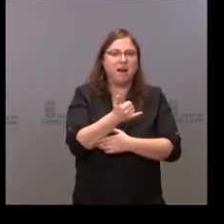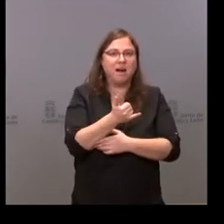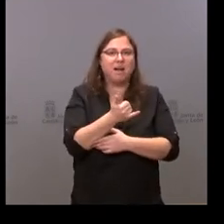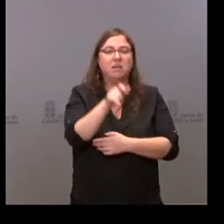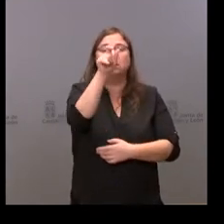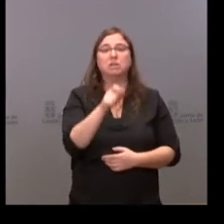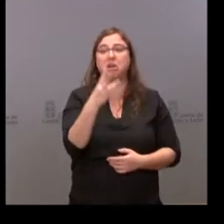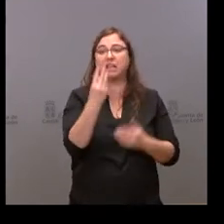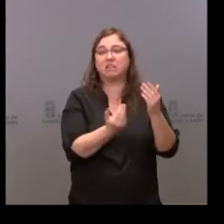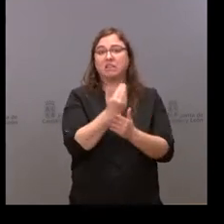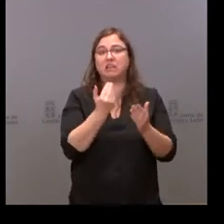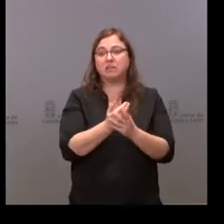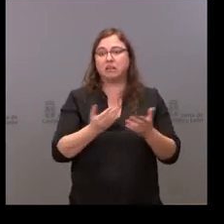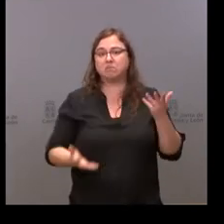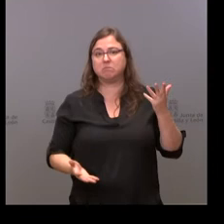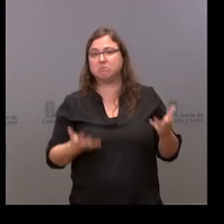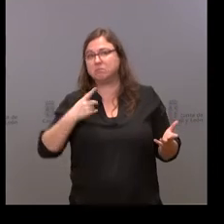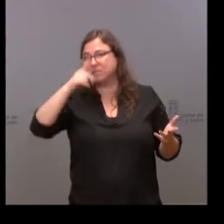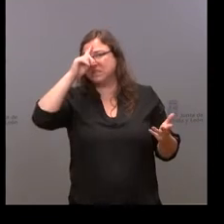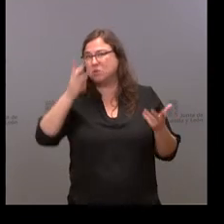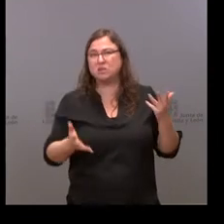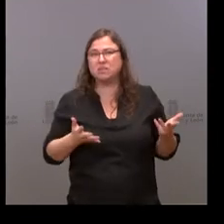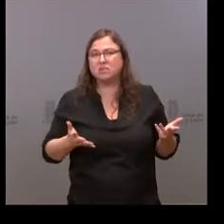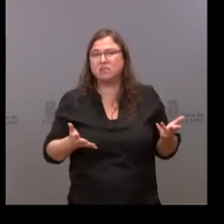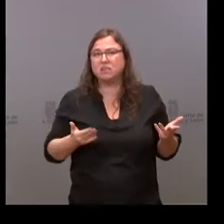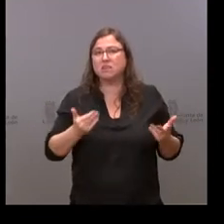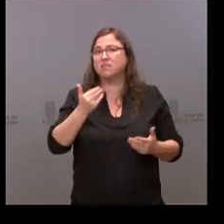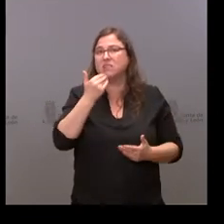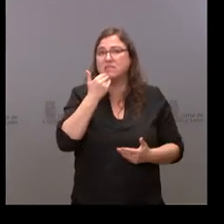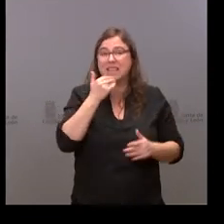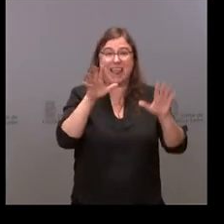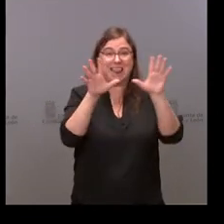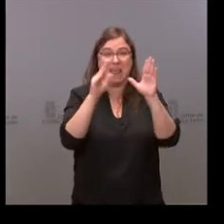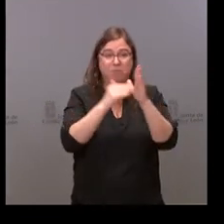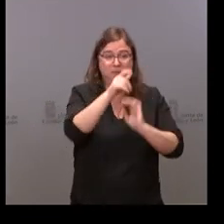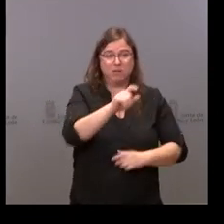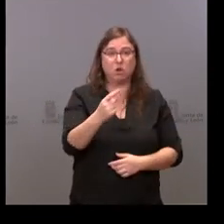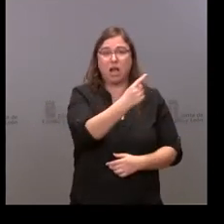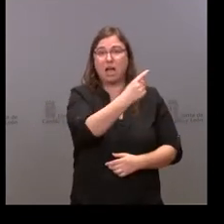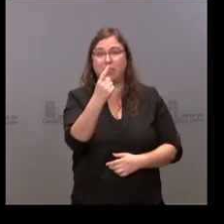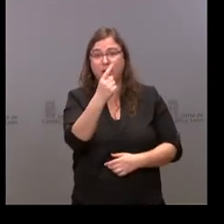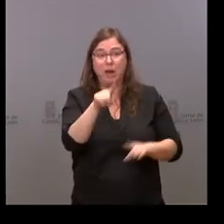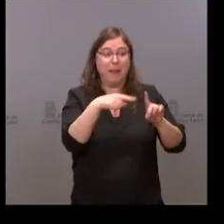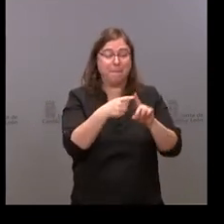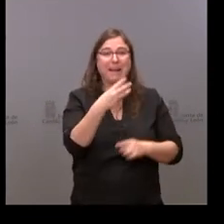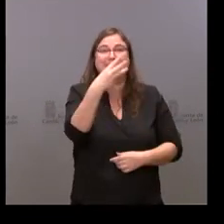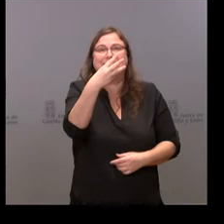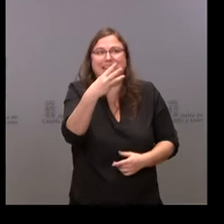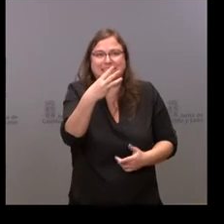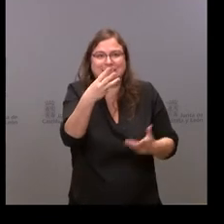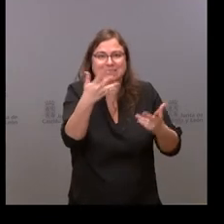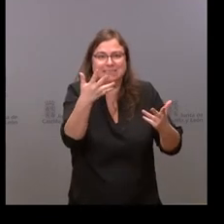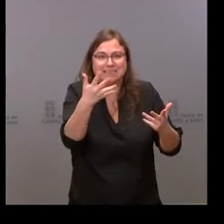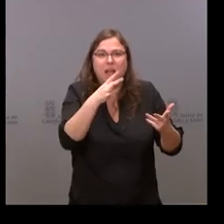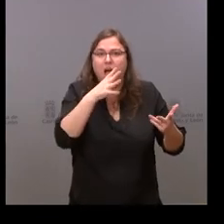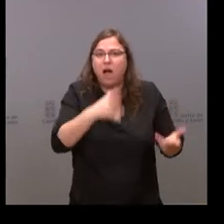días si a cada y eso a cada una de esas mil personas que son más tres contactos no sé a cuánto